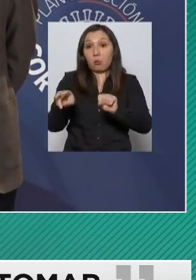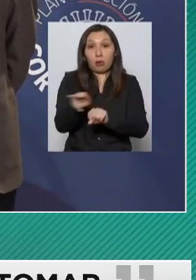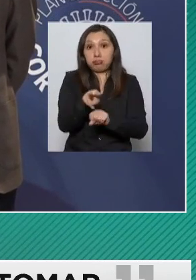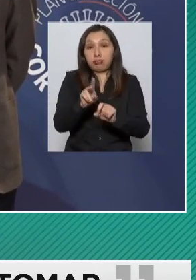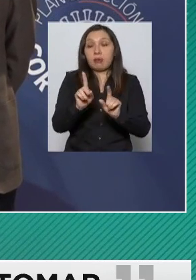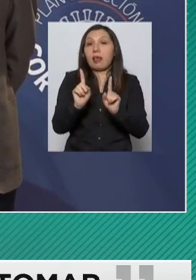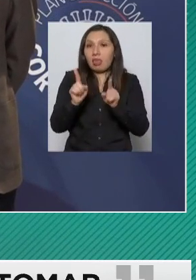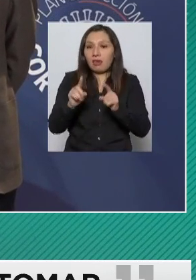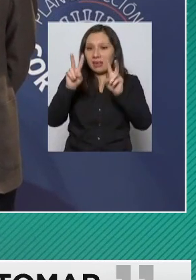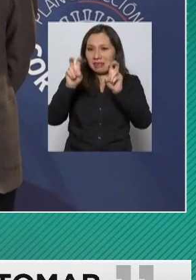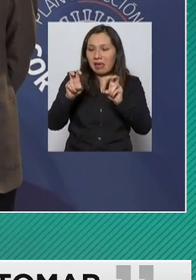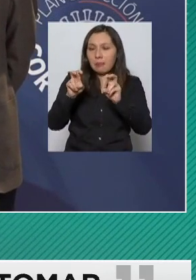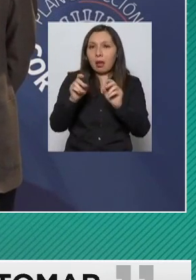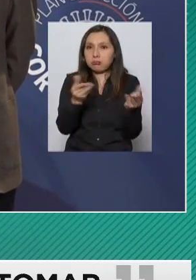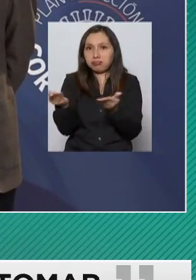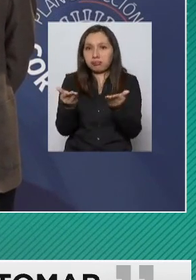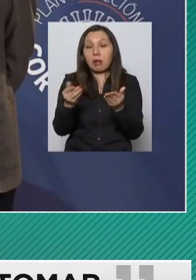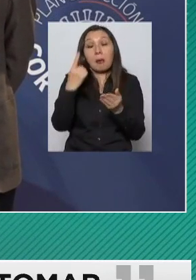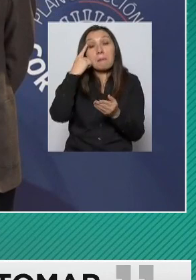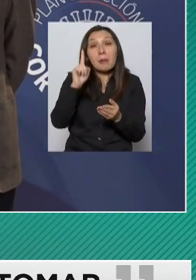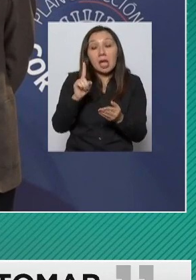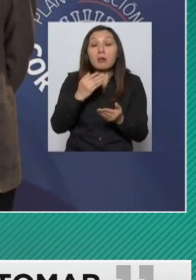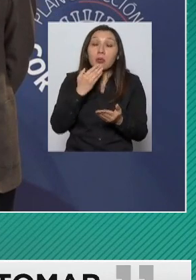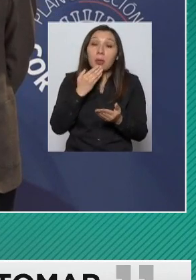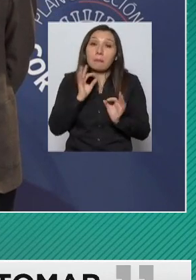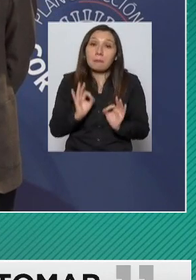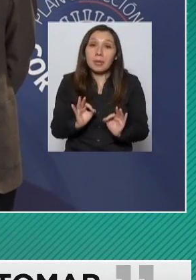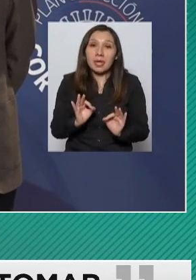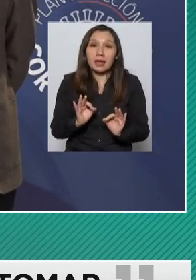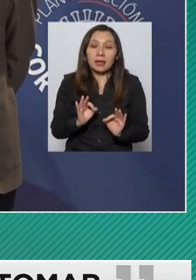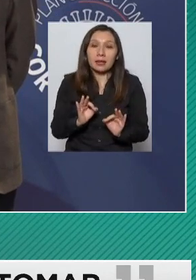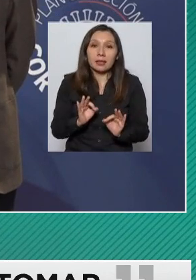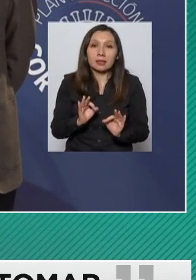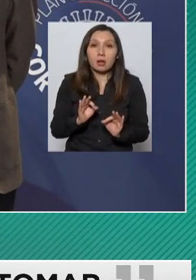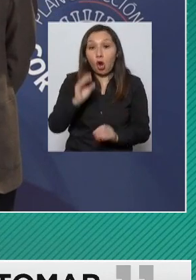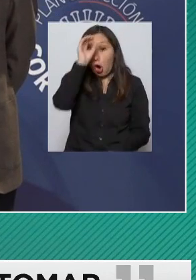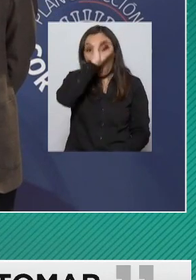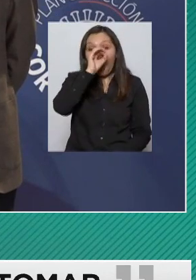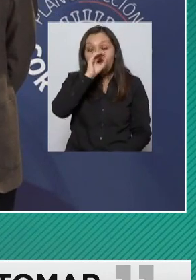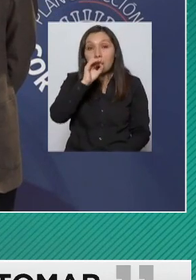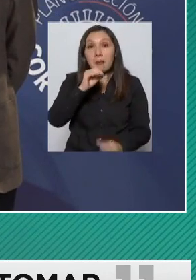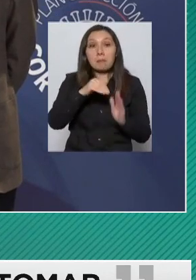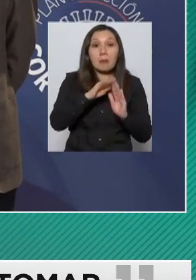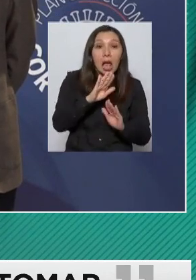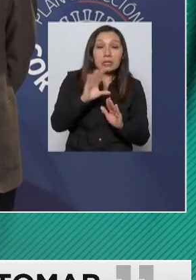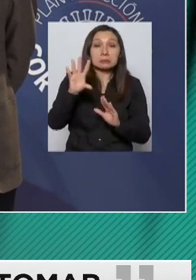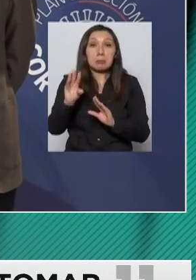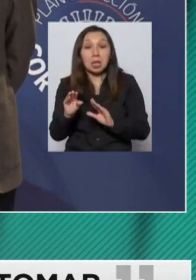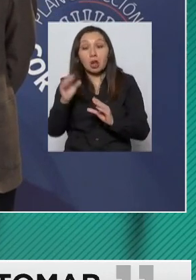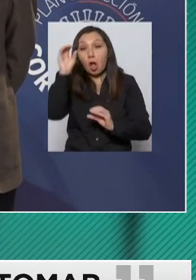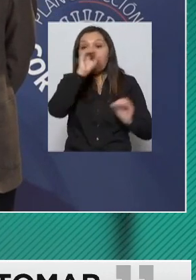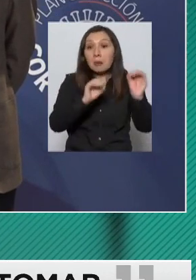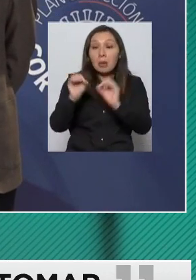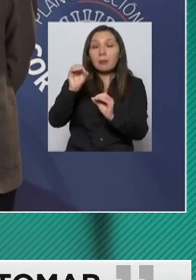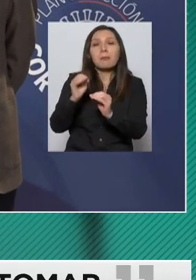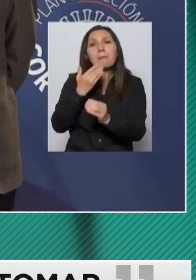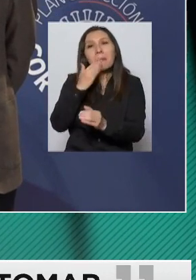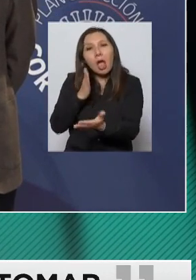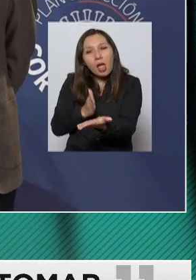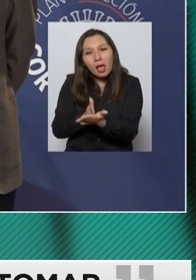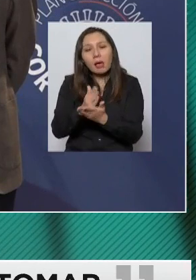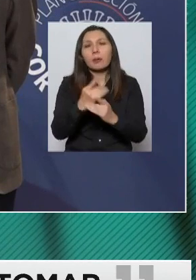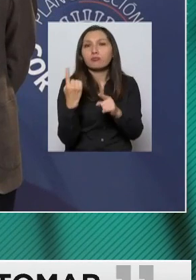toda esta materia pero encuentro meritorio que opiniones más opiniones menos se inicie una